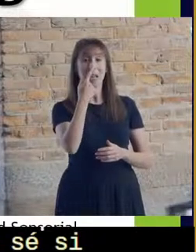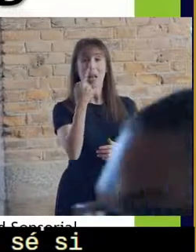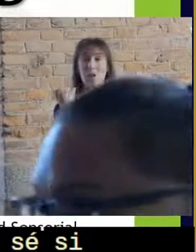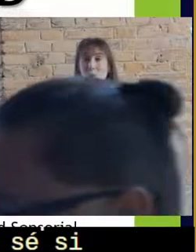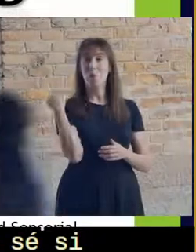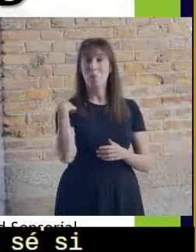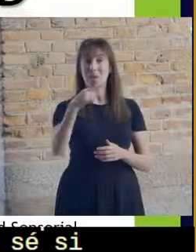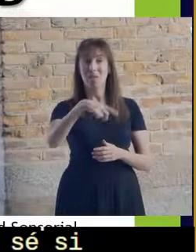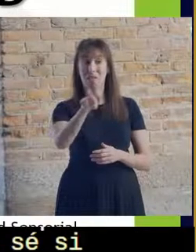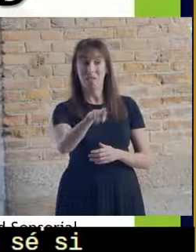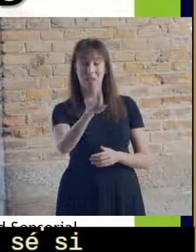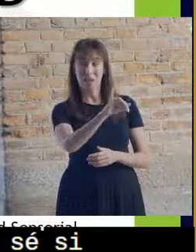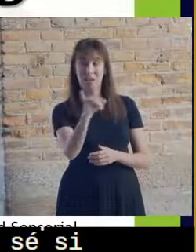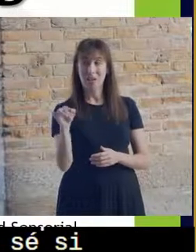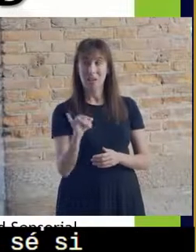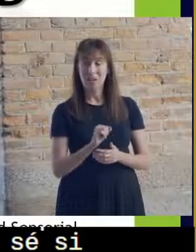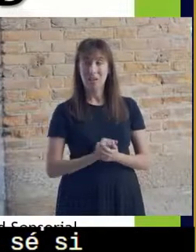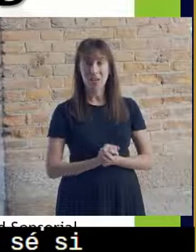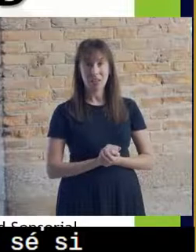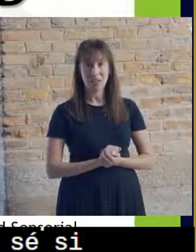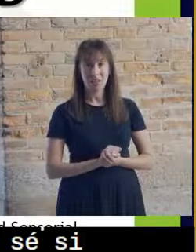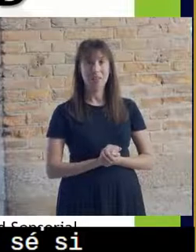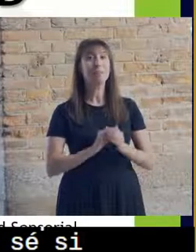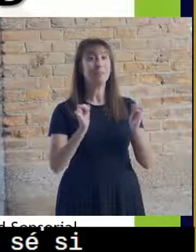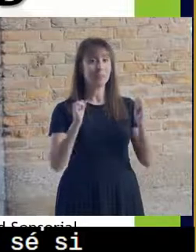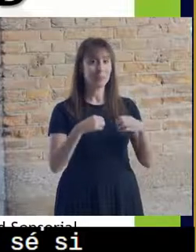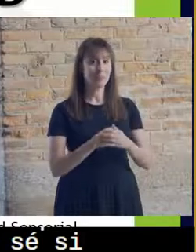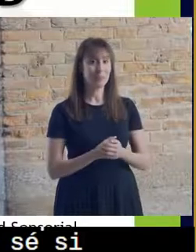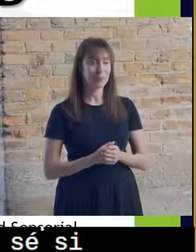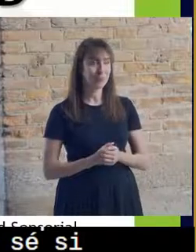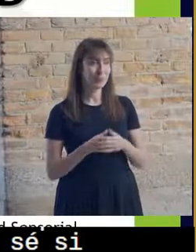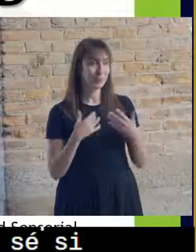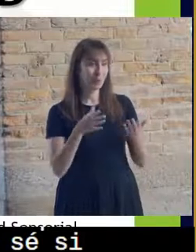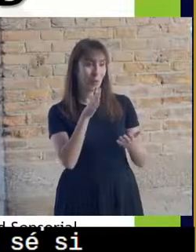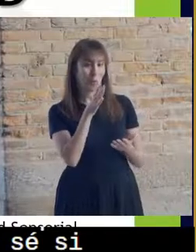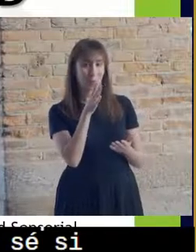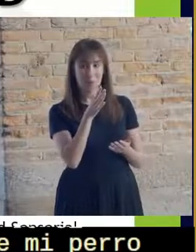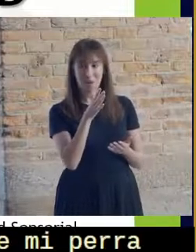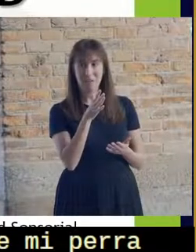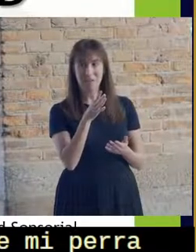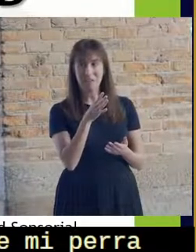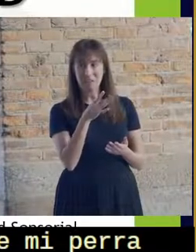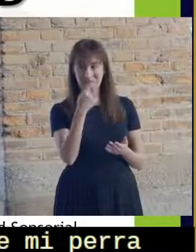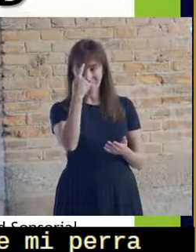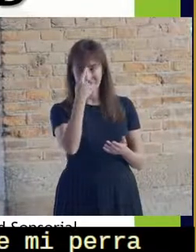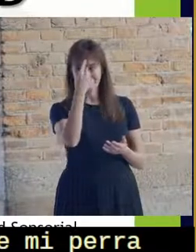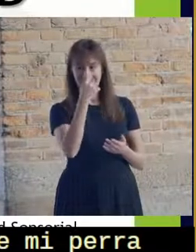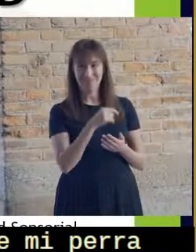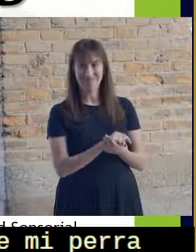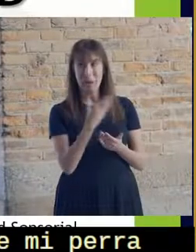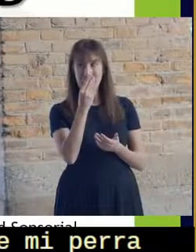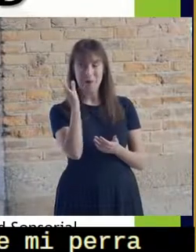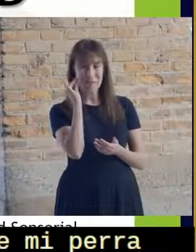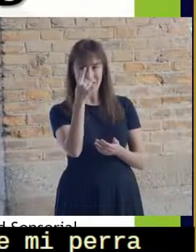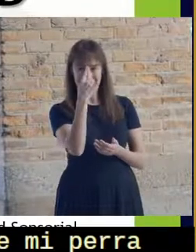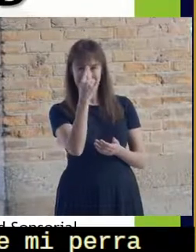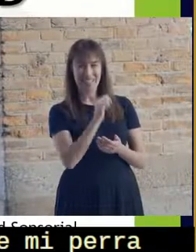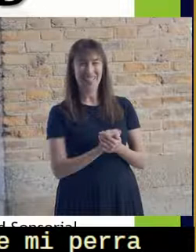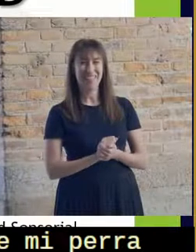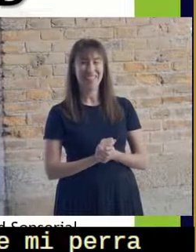pasado no vale Yo porque mi perra os iba a dar recuerdo